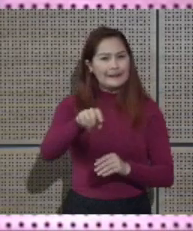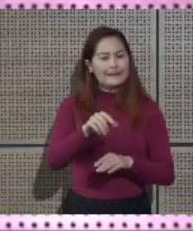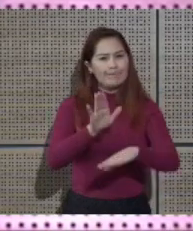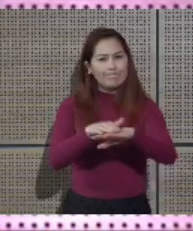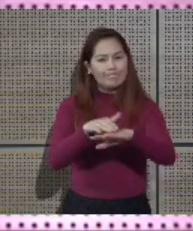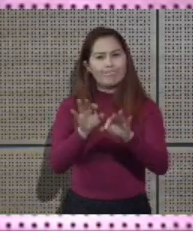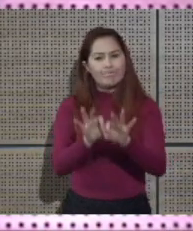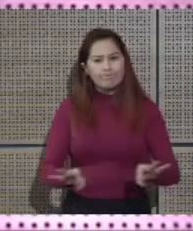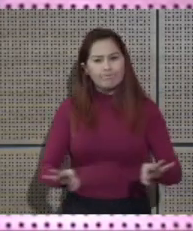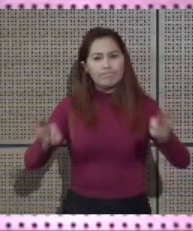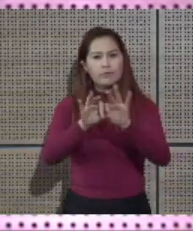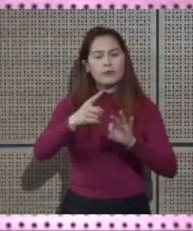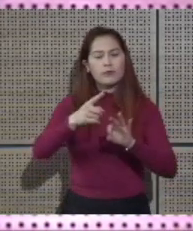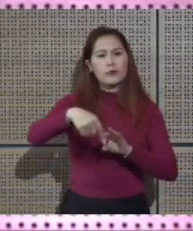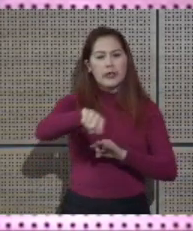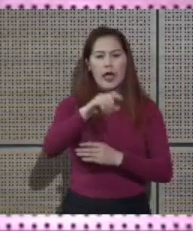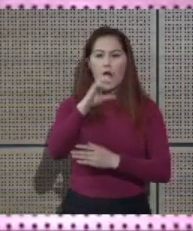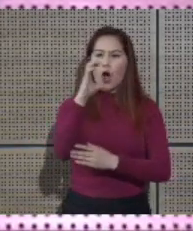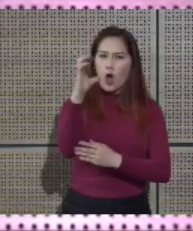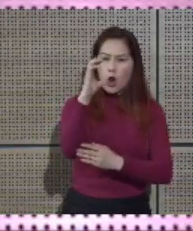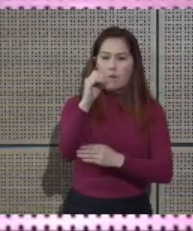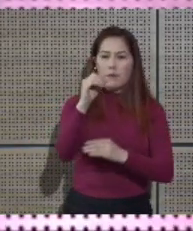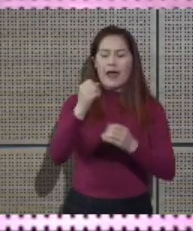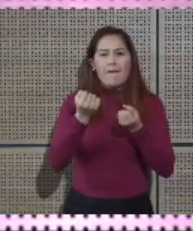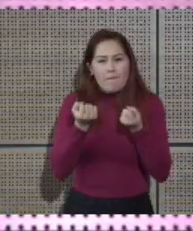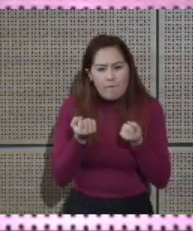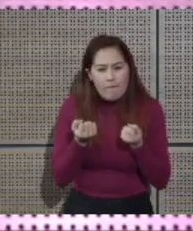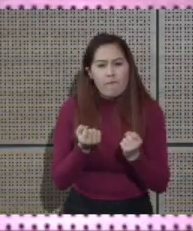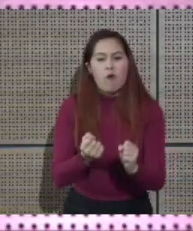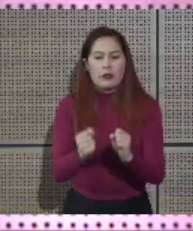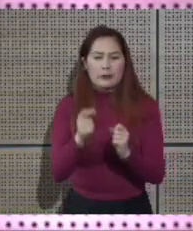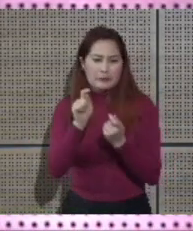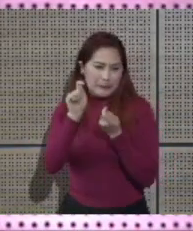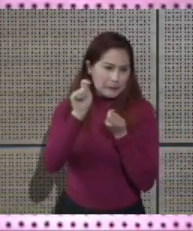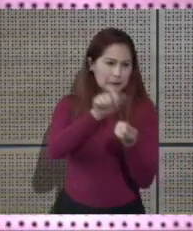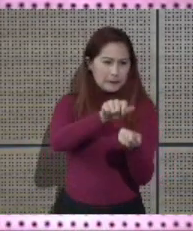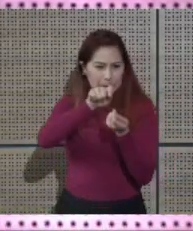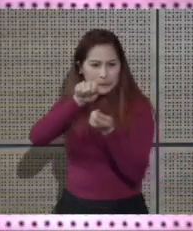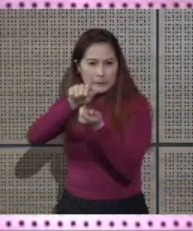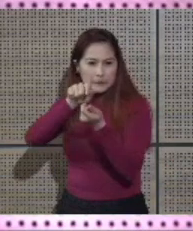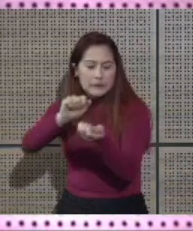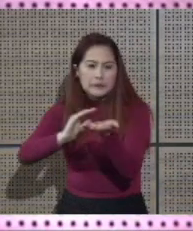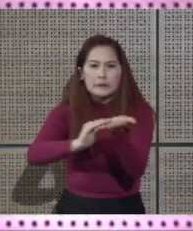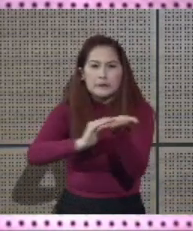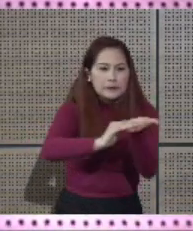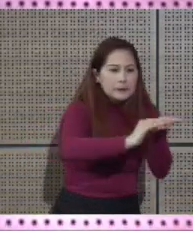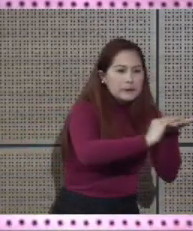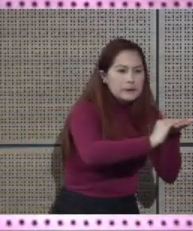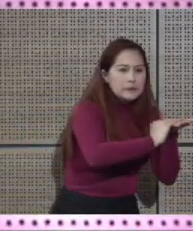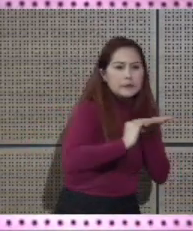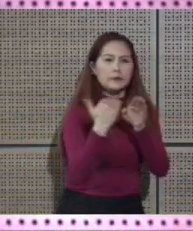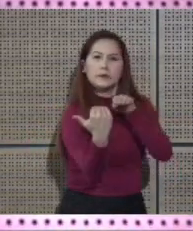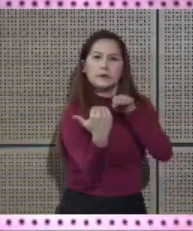hacer un gran esfuerzo en aumentar la calidad y la cantidad de infraestructura y bienes públicos disponibles.